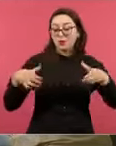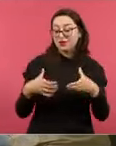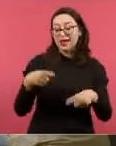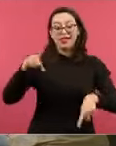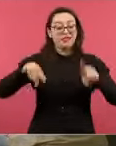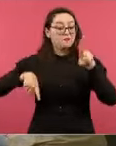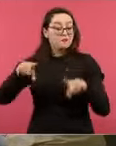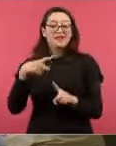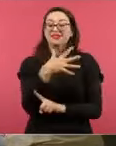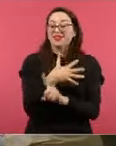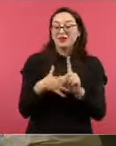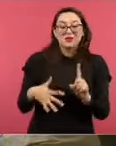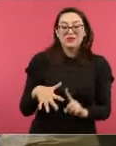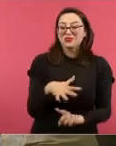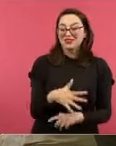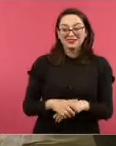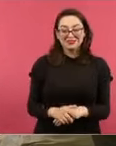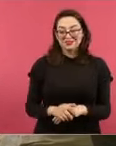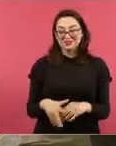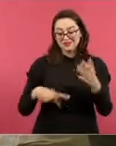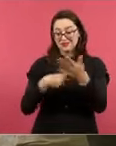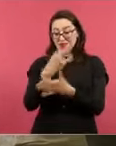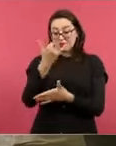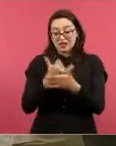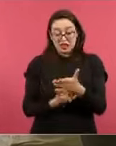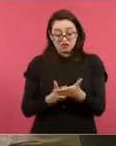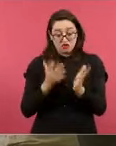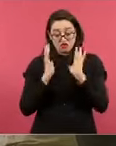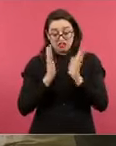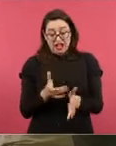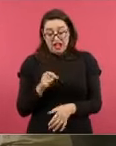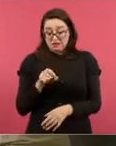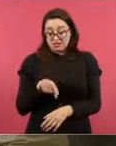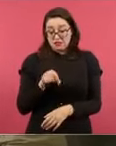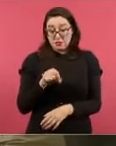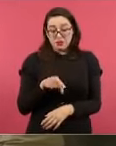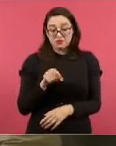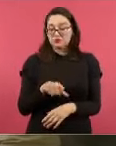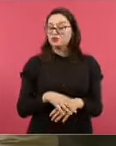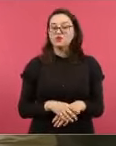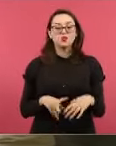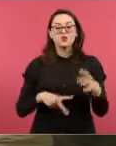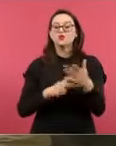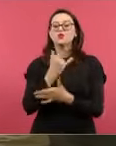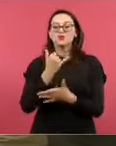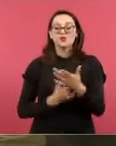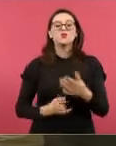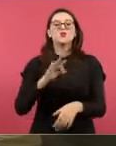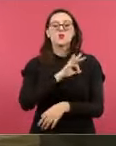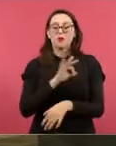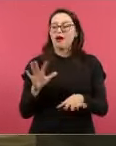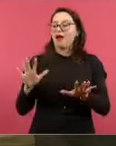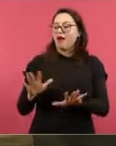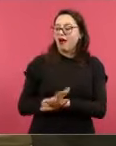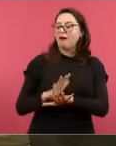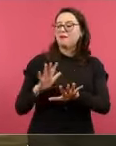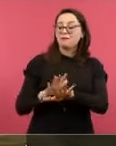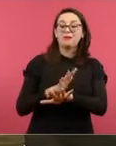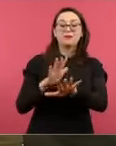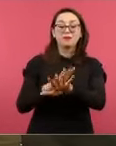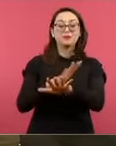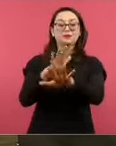proyecto. Un proyecto está en construcción, siempre se está renovando. Y bueno, pues hay un